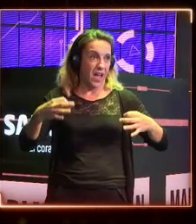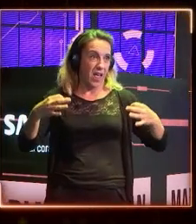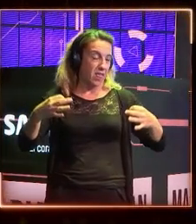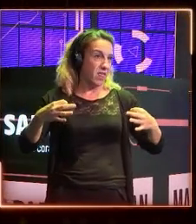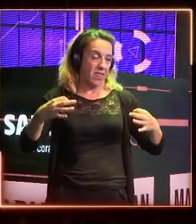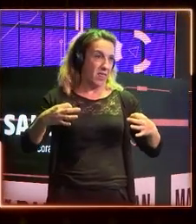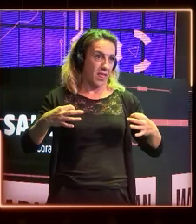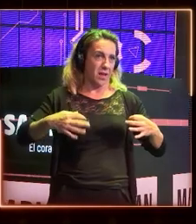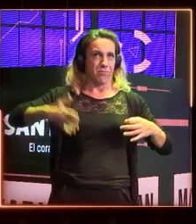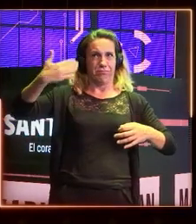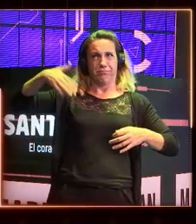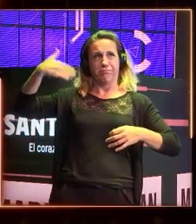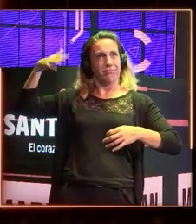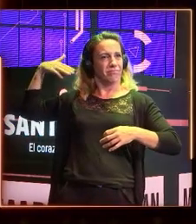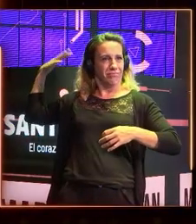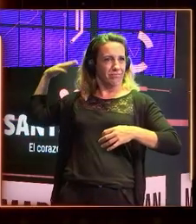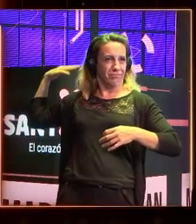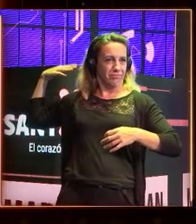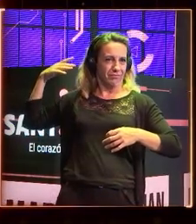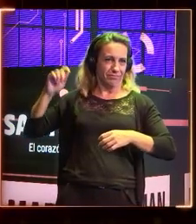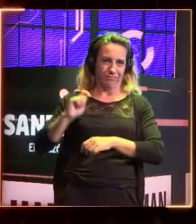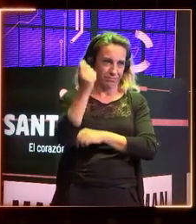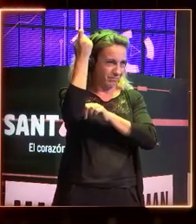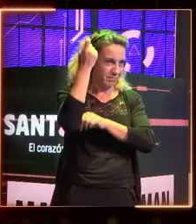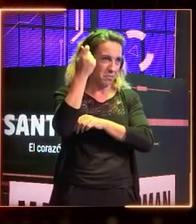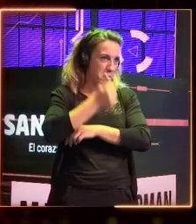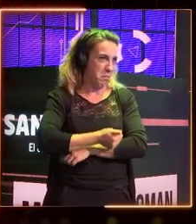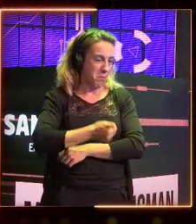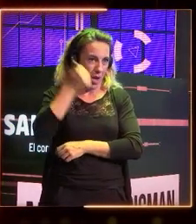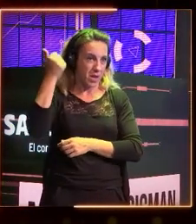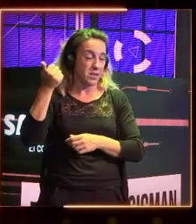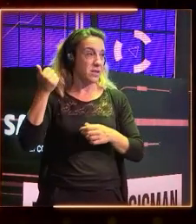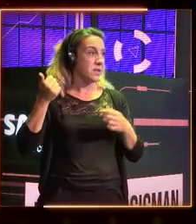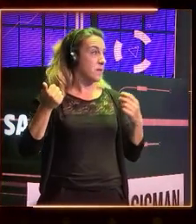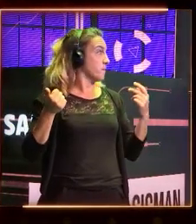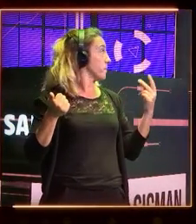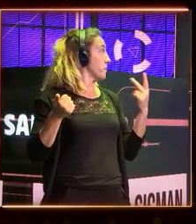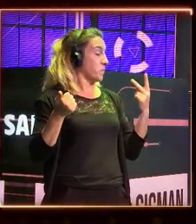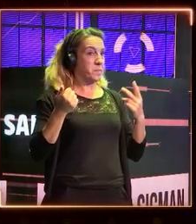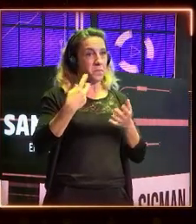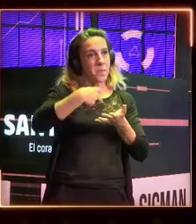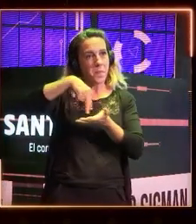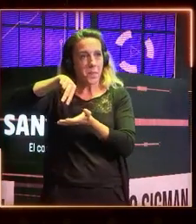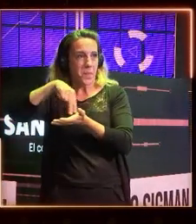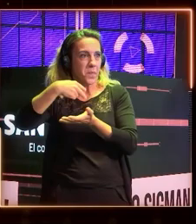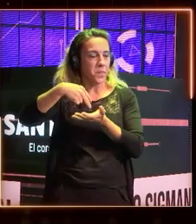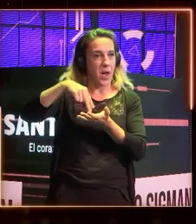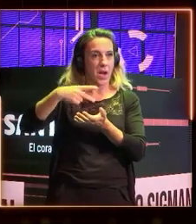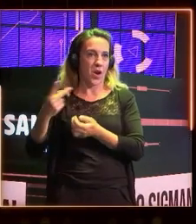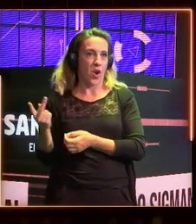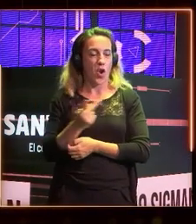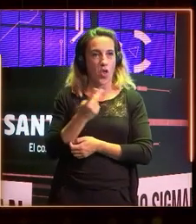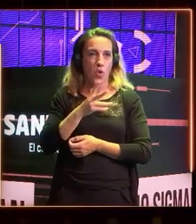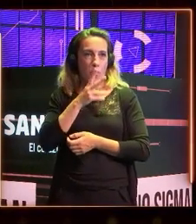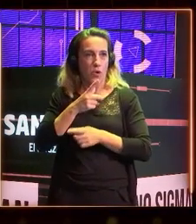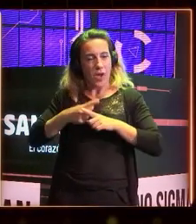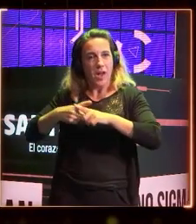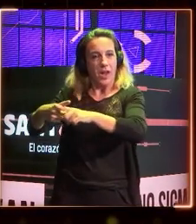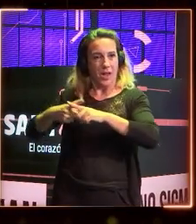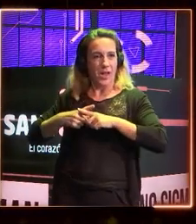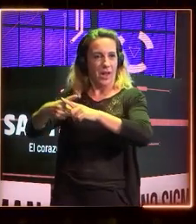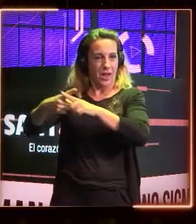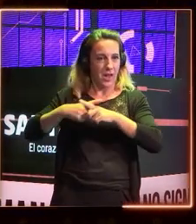tenía los años que tienen muchos los que tienen los que están aquí era un buen baile porque Becker era el mejor sacador y agasi era el mejor